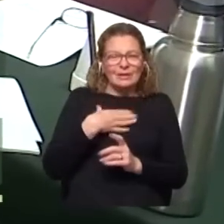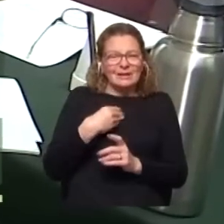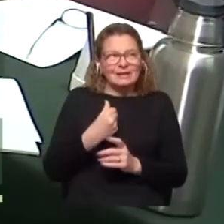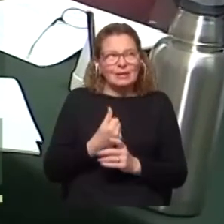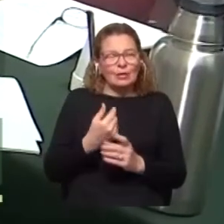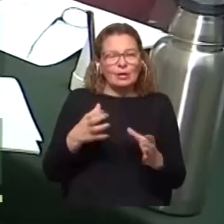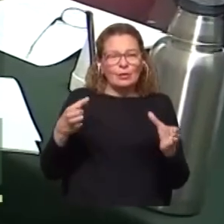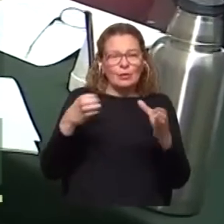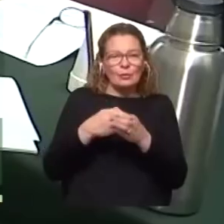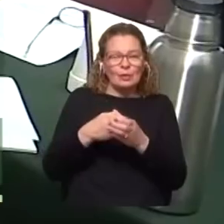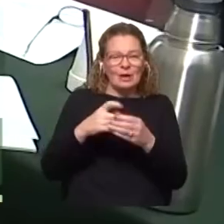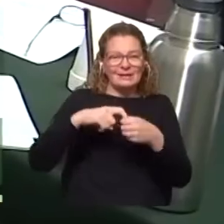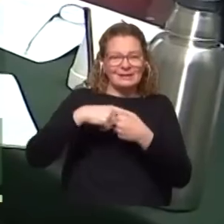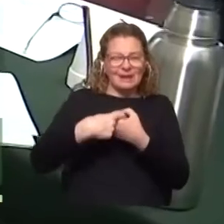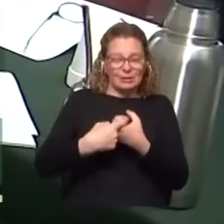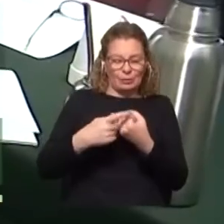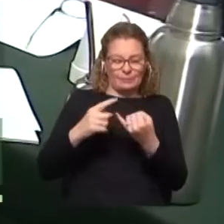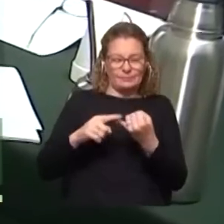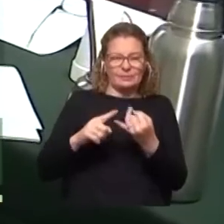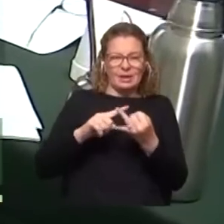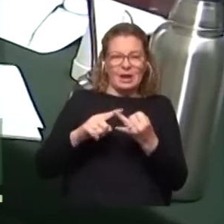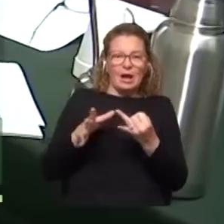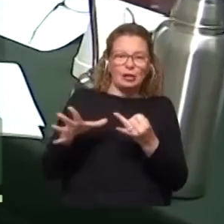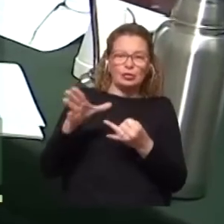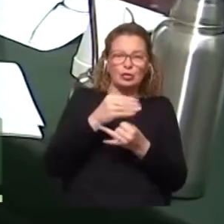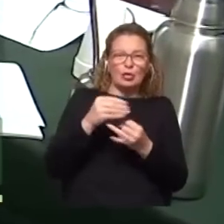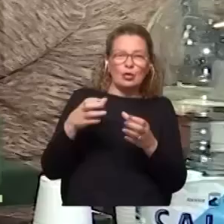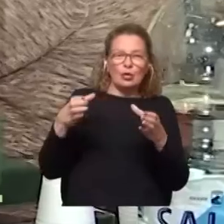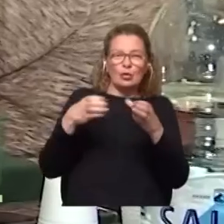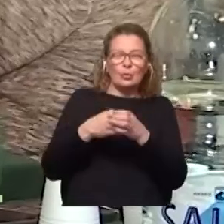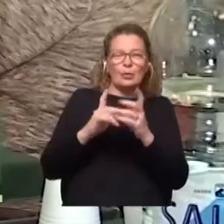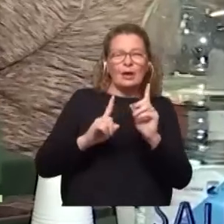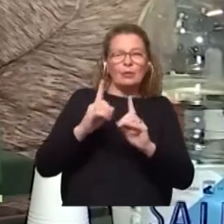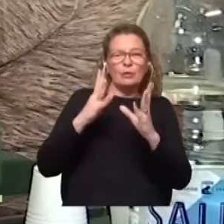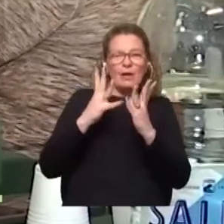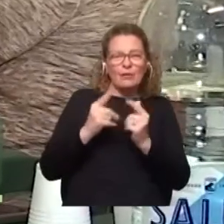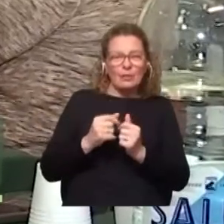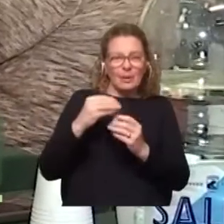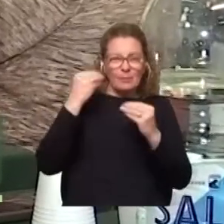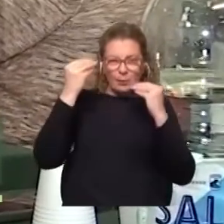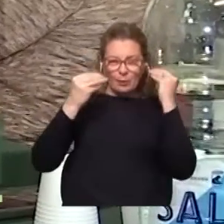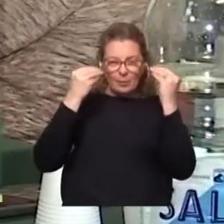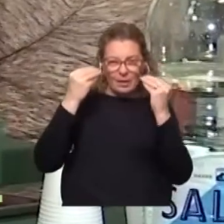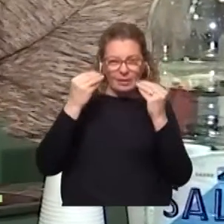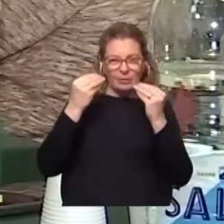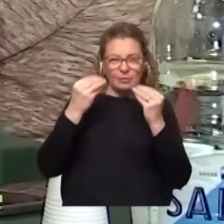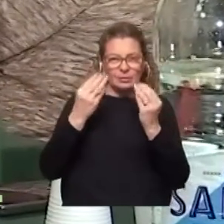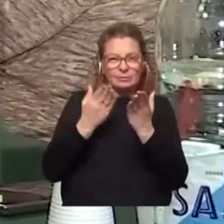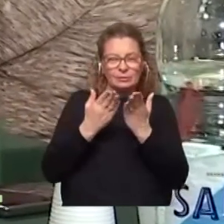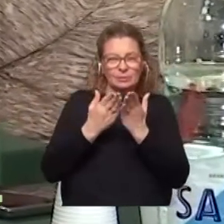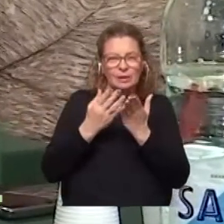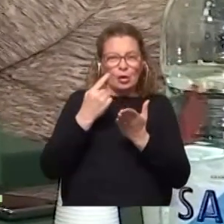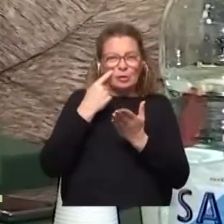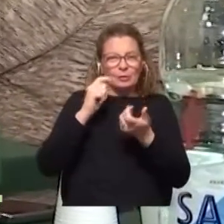de que reunir al sindicato a todos los colectivos que están de alguna manera preocupados con el tema de las asignaturas y el conocimiento